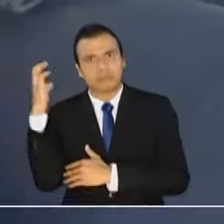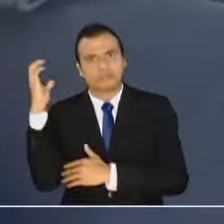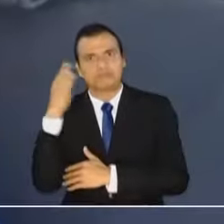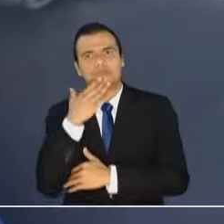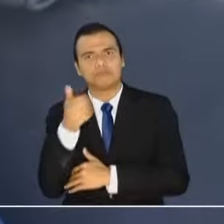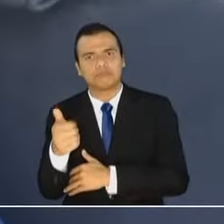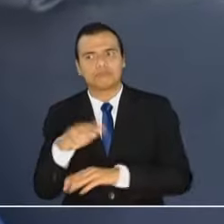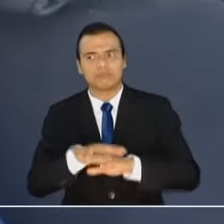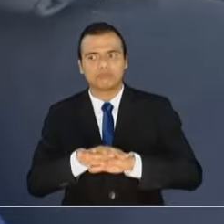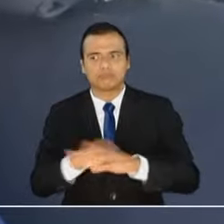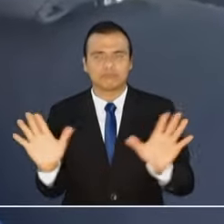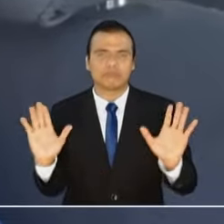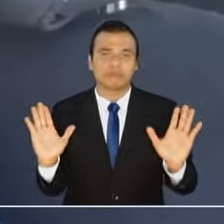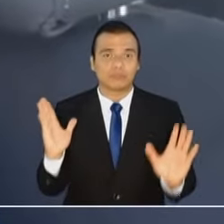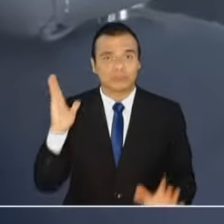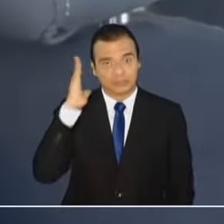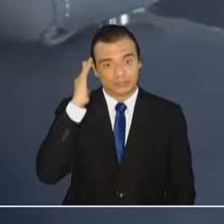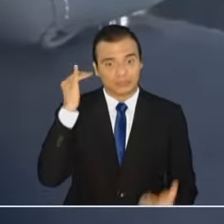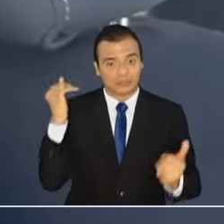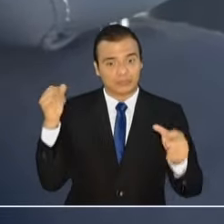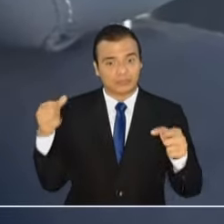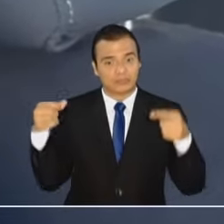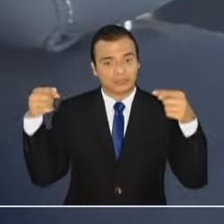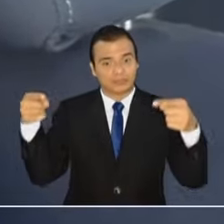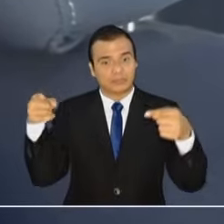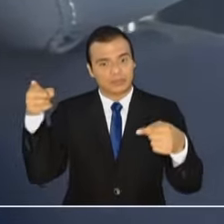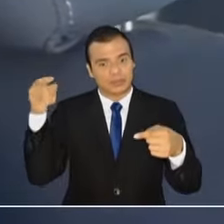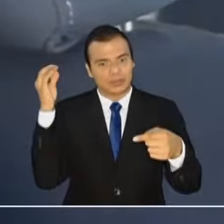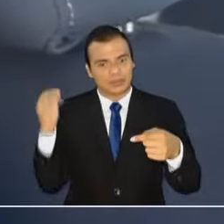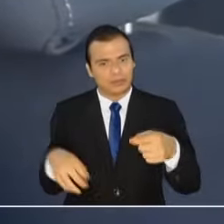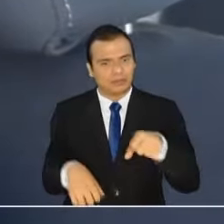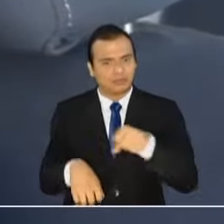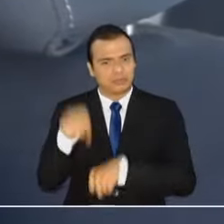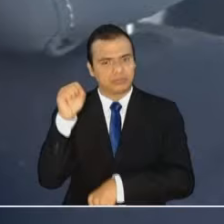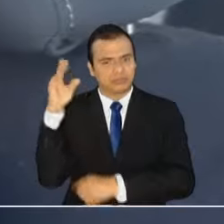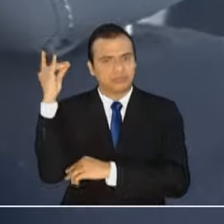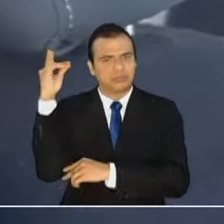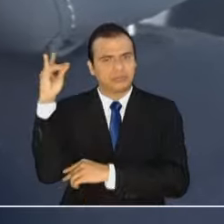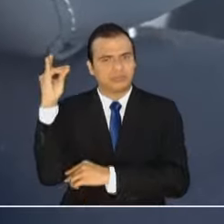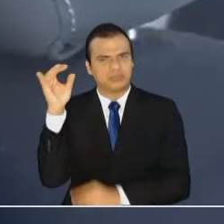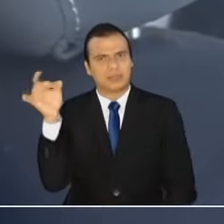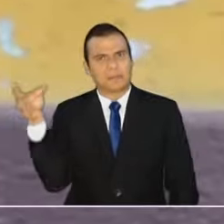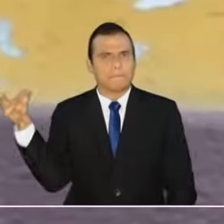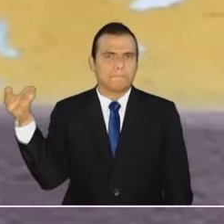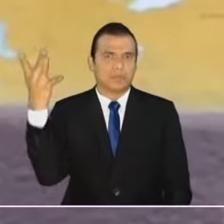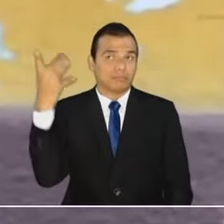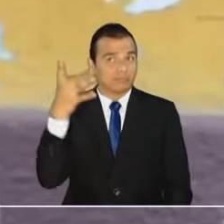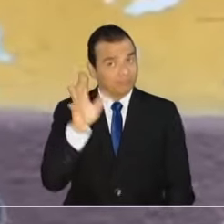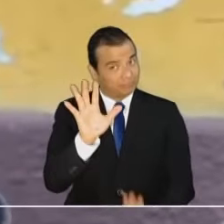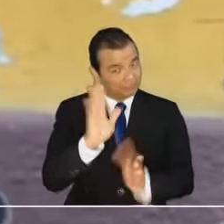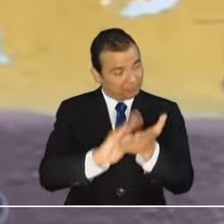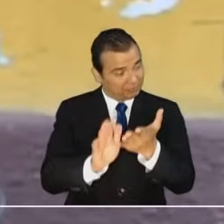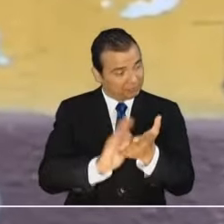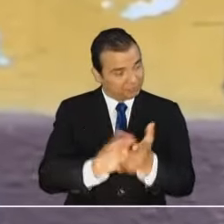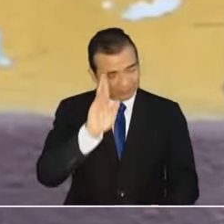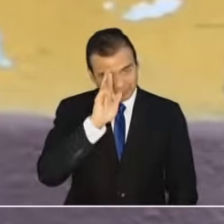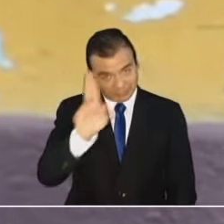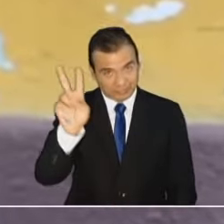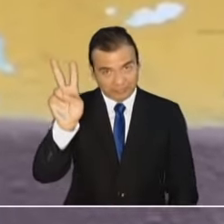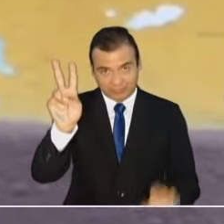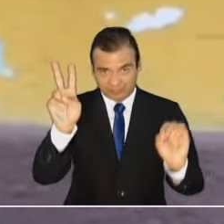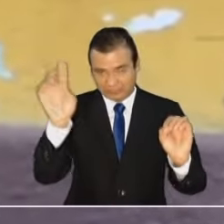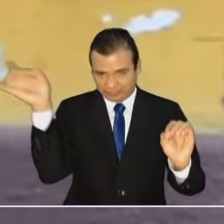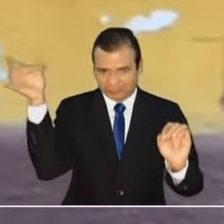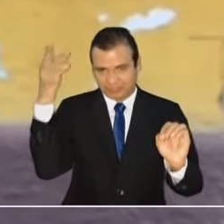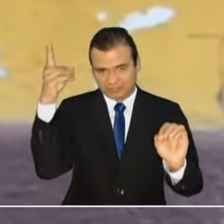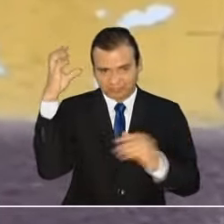Alto. Entusiasmados, ¿no? Queriéndoles ganar a ustedes, con todo respeto, unos 2-0 ahí. Subcampeón de la